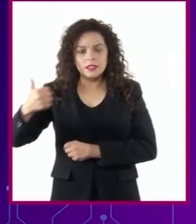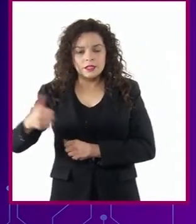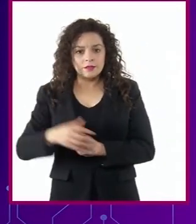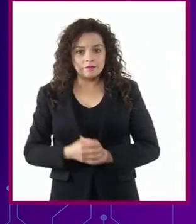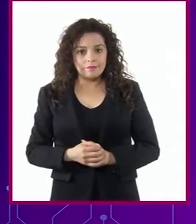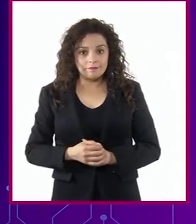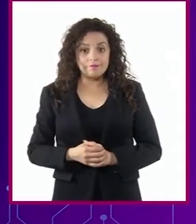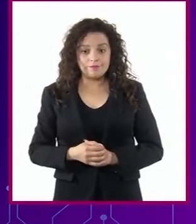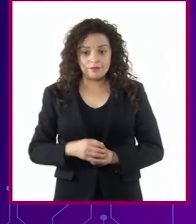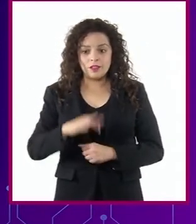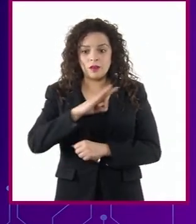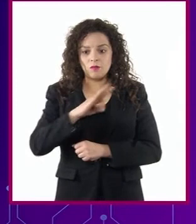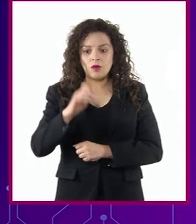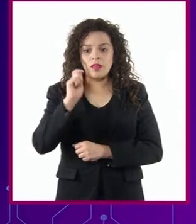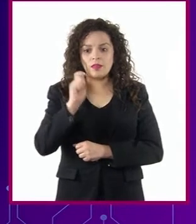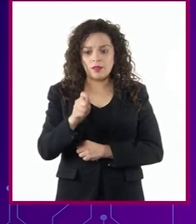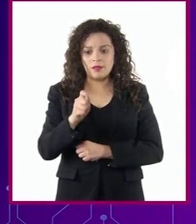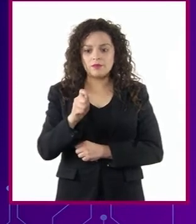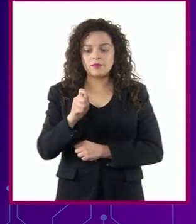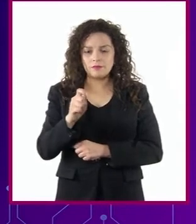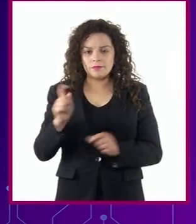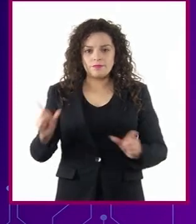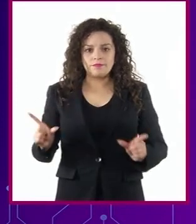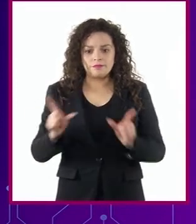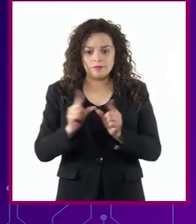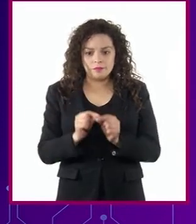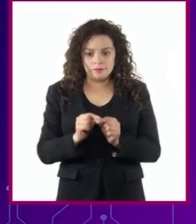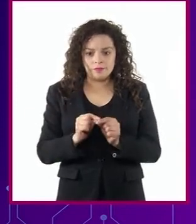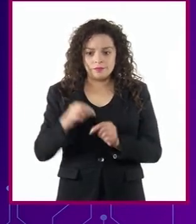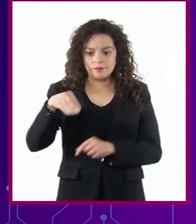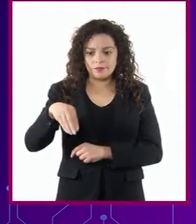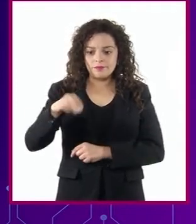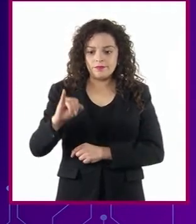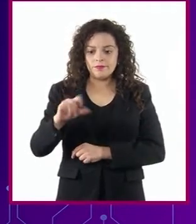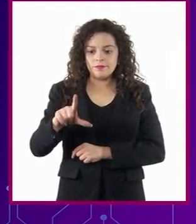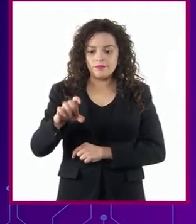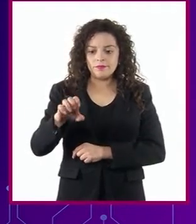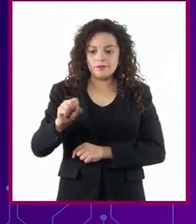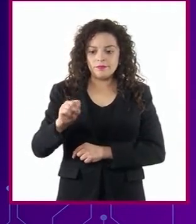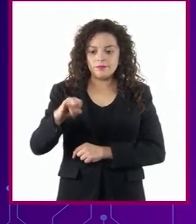en milésimos, por lo que la moda de este conjunto de datos es